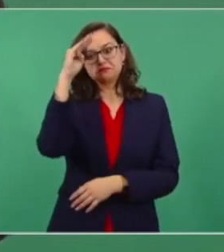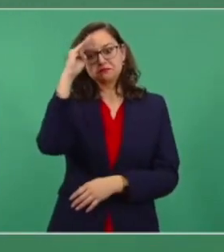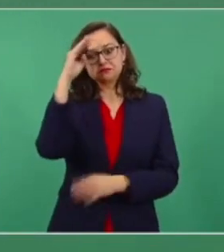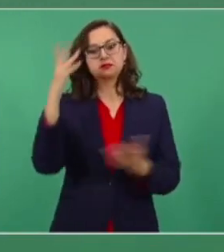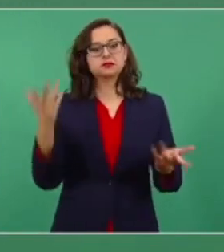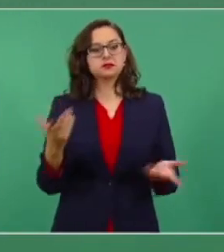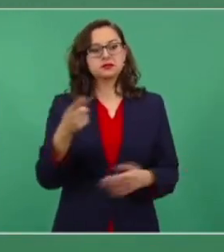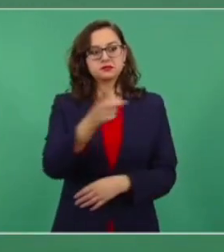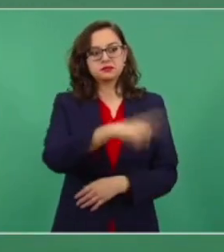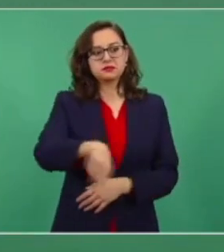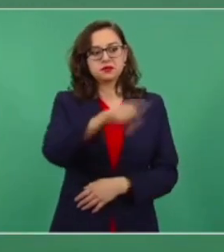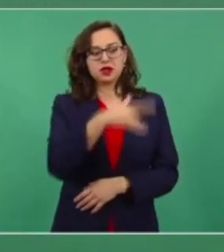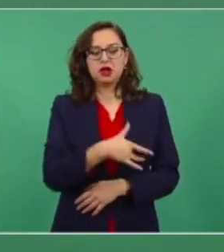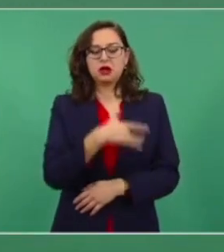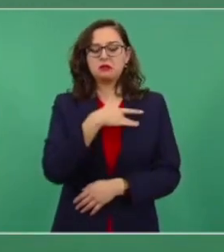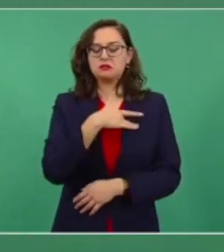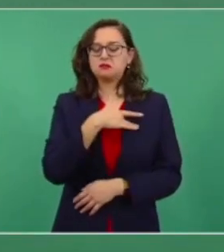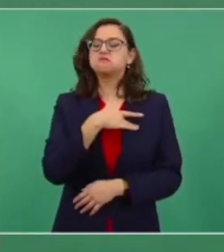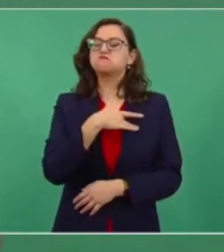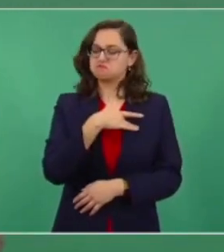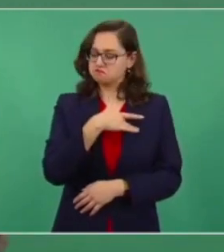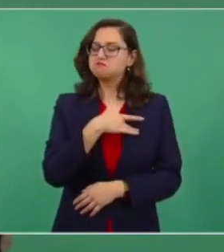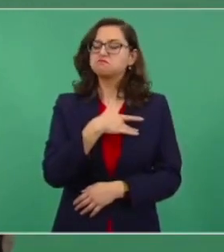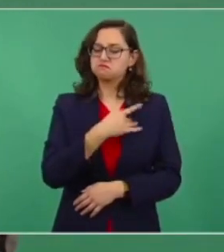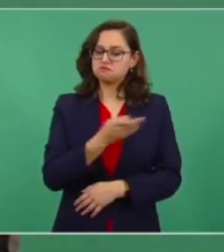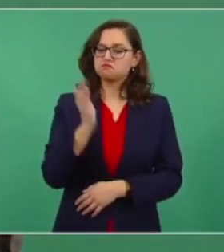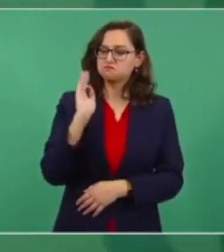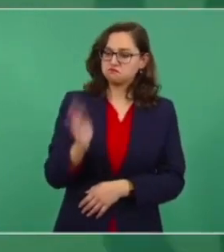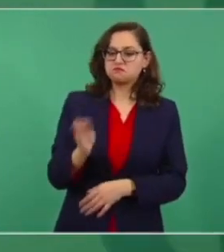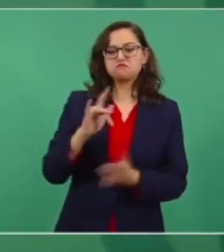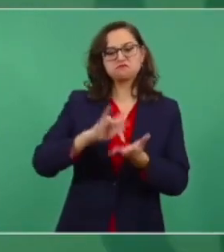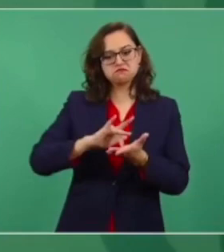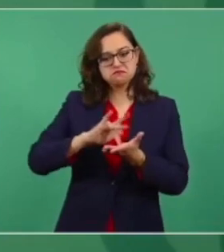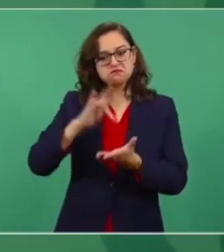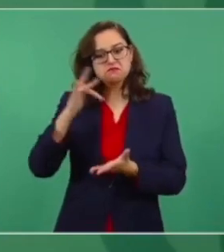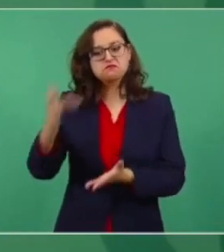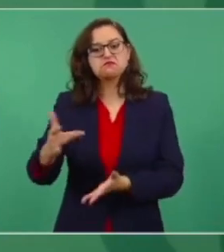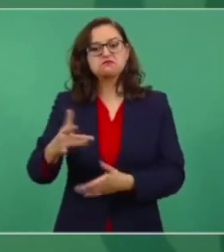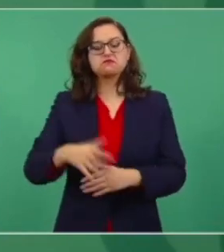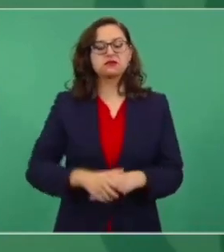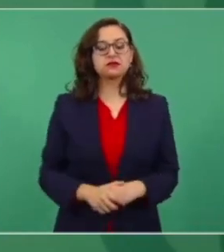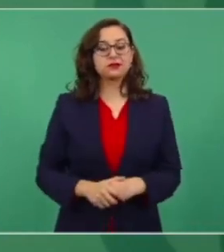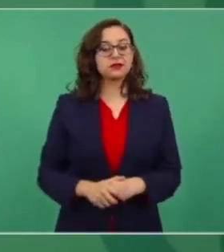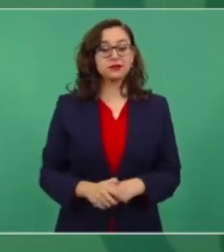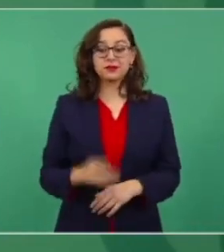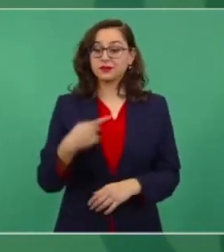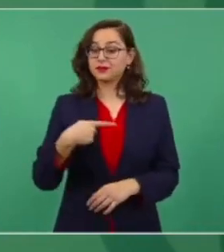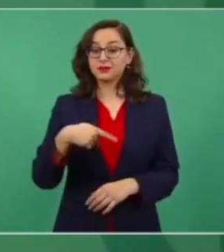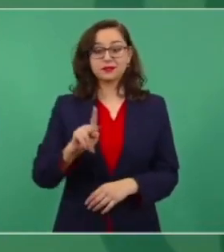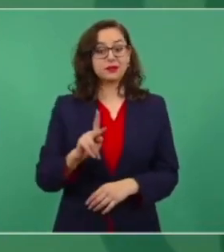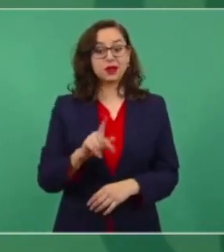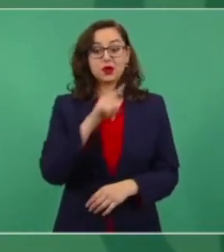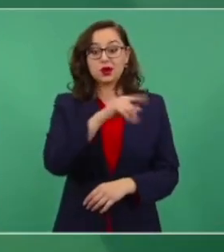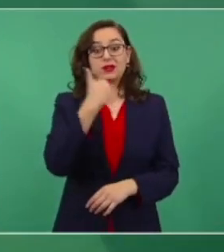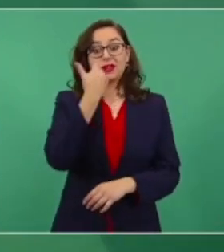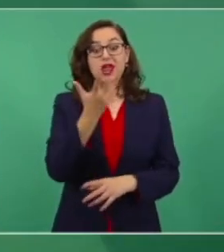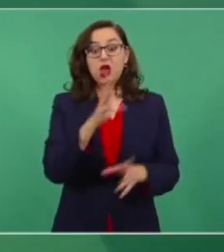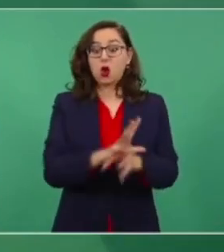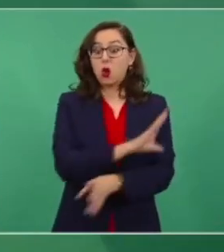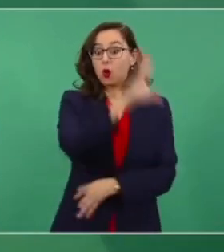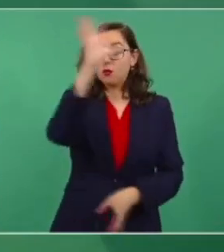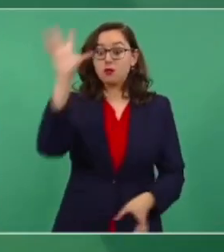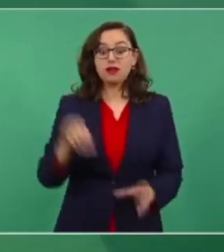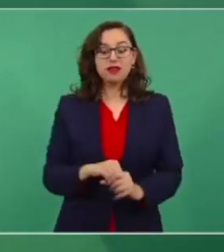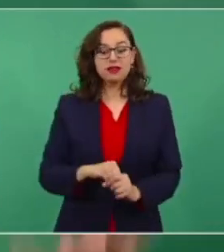de estar agradecidos, nada más que no tienen llenadera.